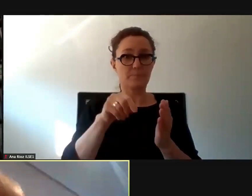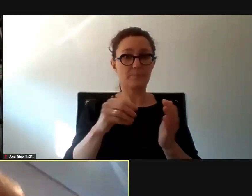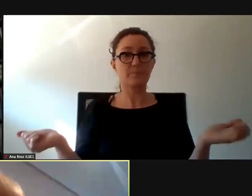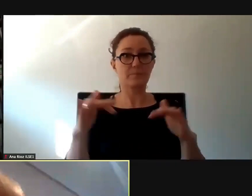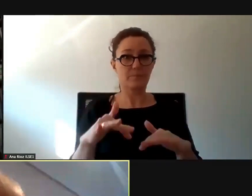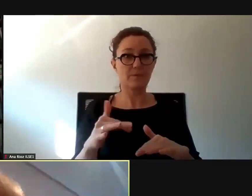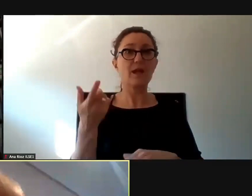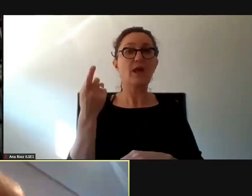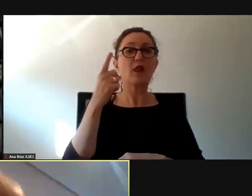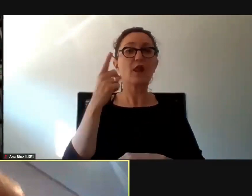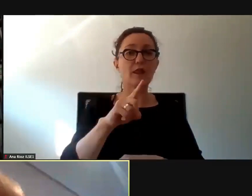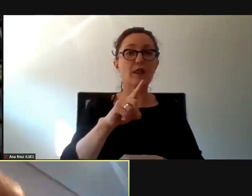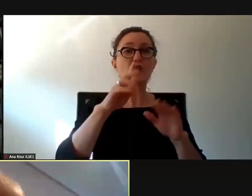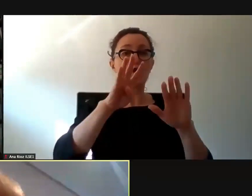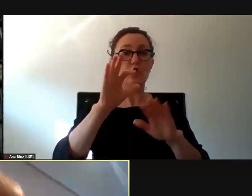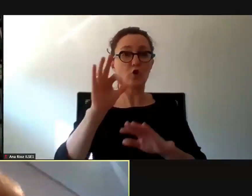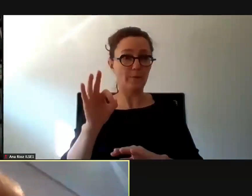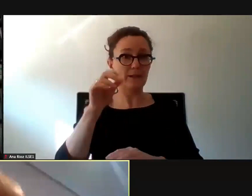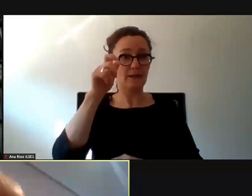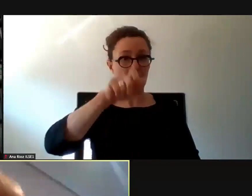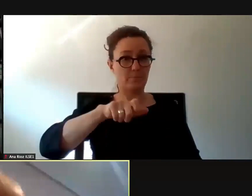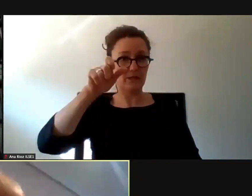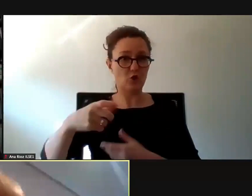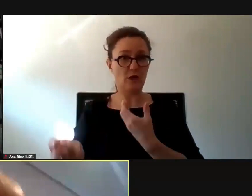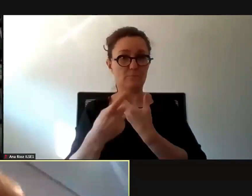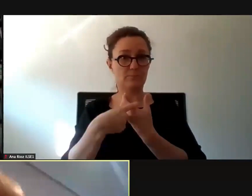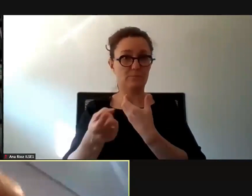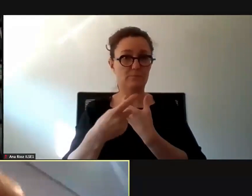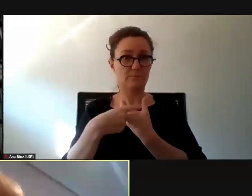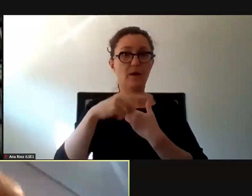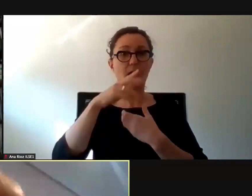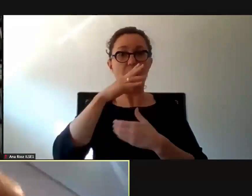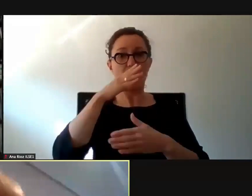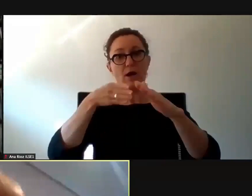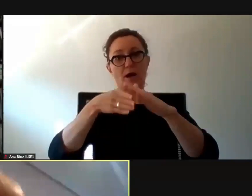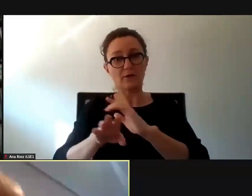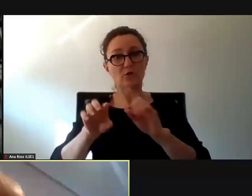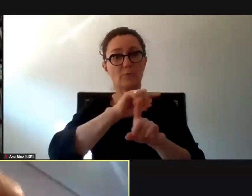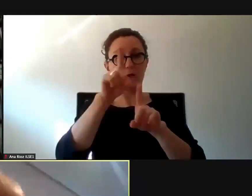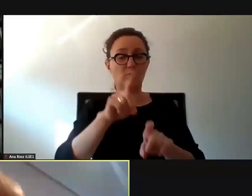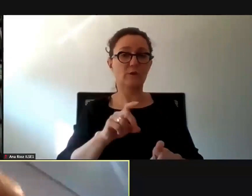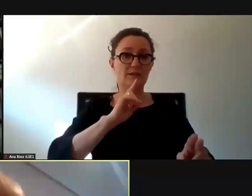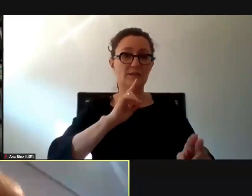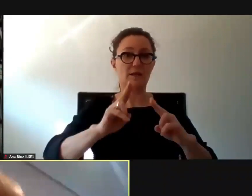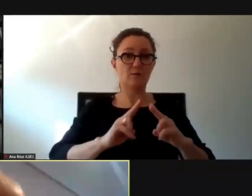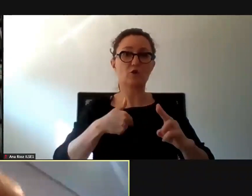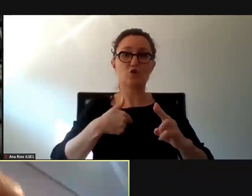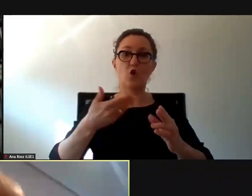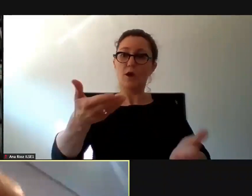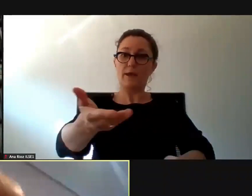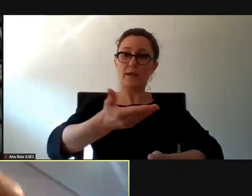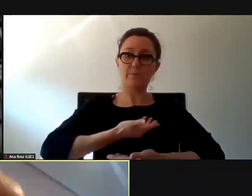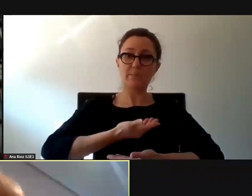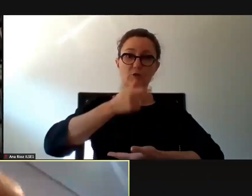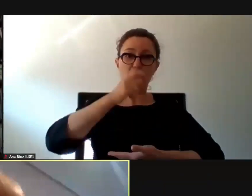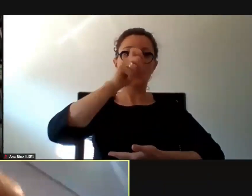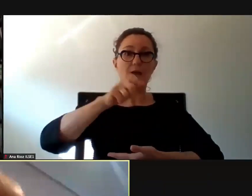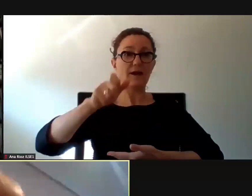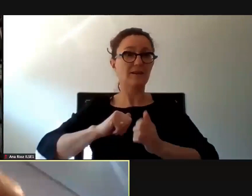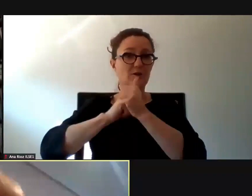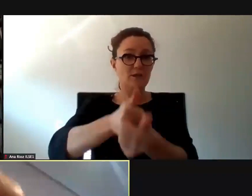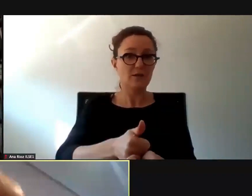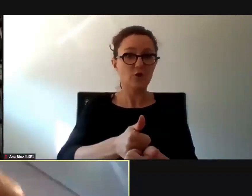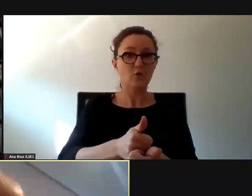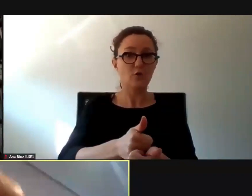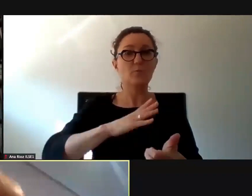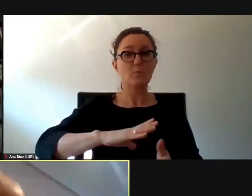190 personas. Ahora voy a entrar a las preguntas y a las respuestas, a las que invito a todas las personas que lo están siguiendo a que por